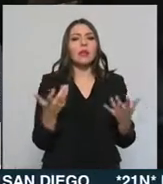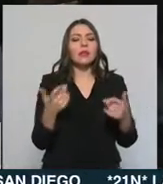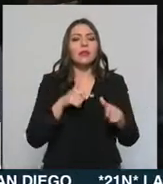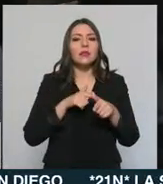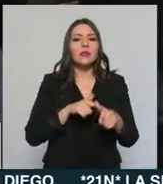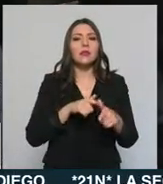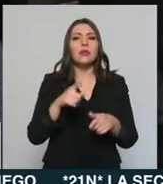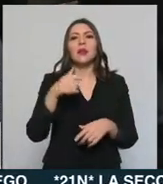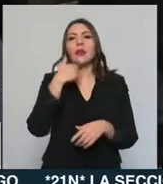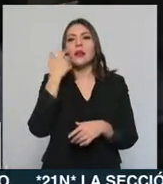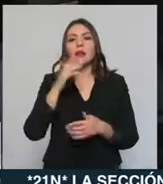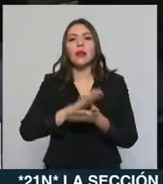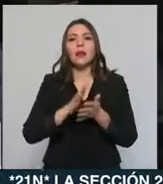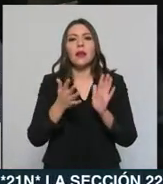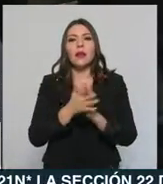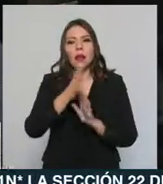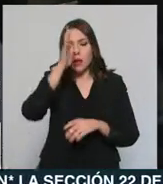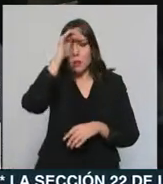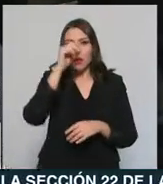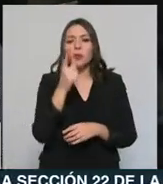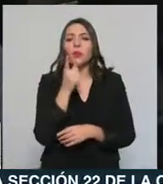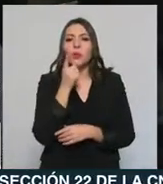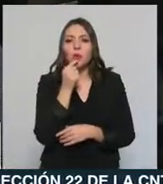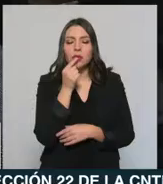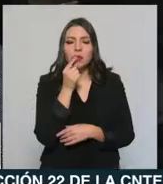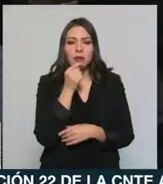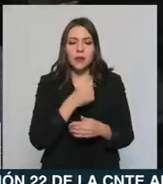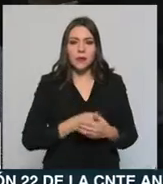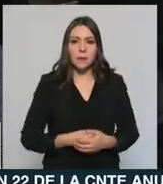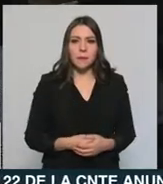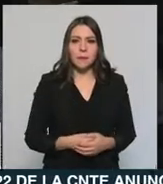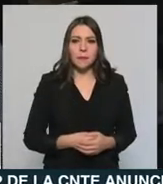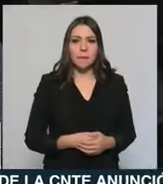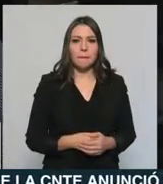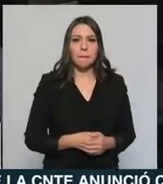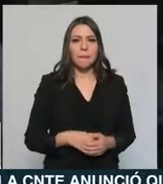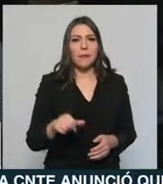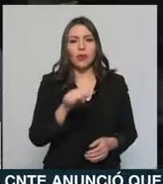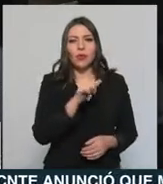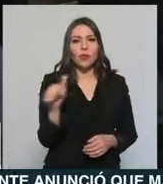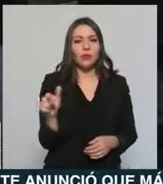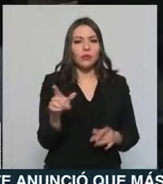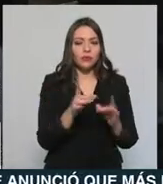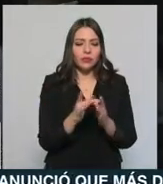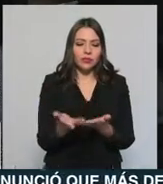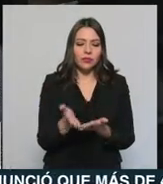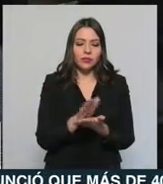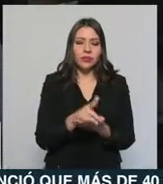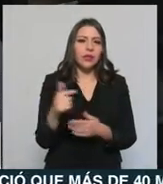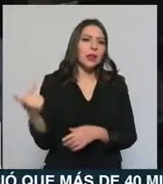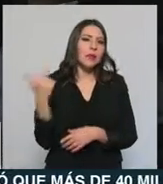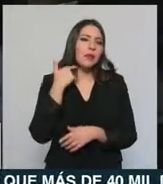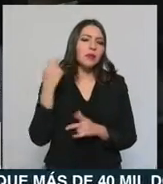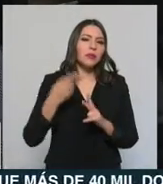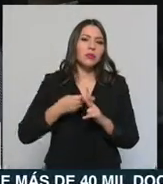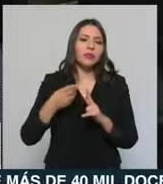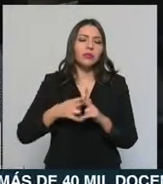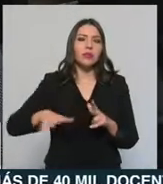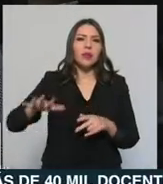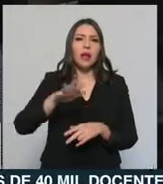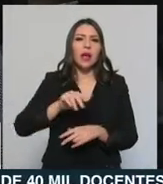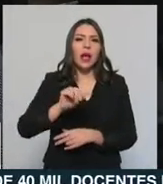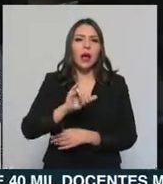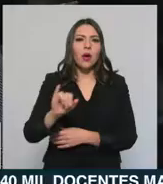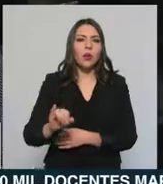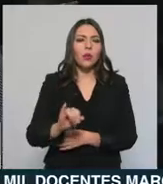alianzas con policías. Hay un capítulo por ahí que es la matanza de la Jusco, donde se explica la relación de las células